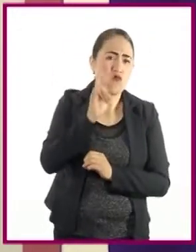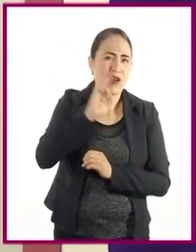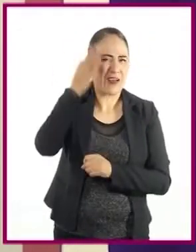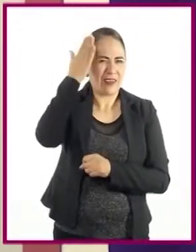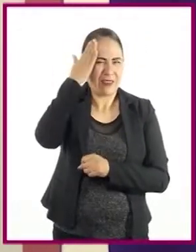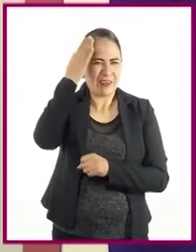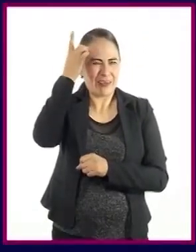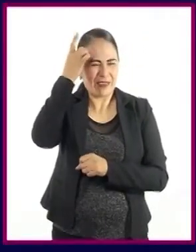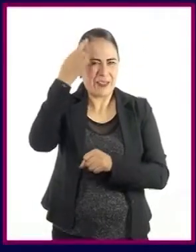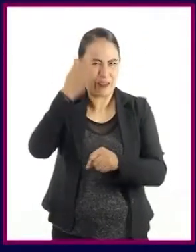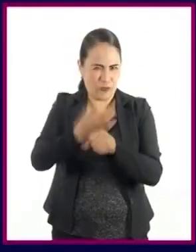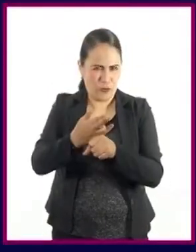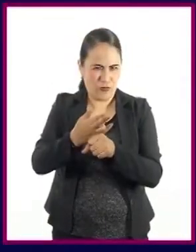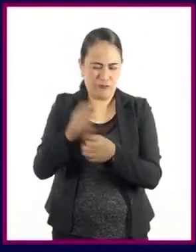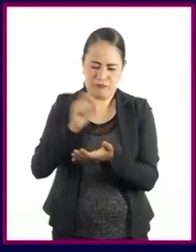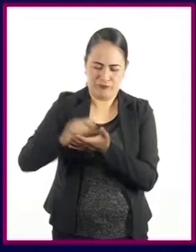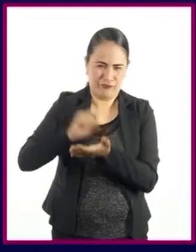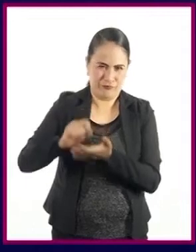escribió la obra.